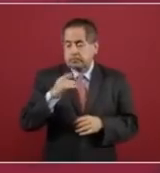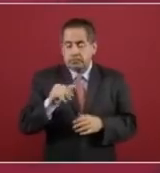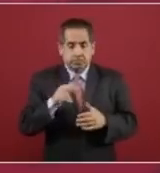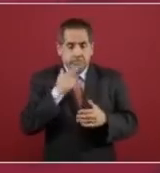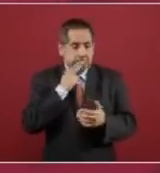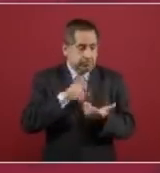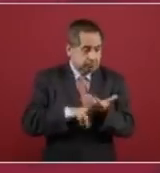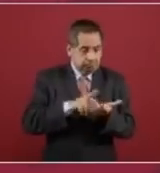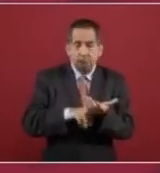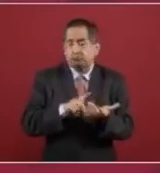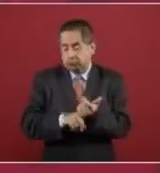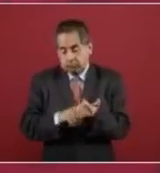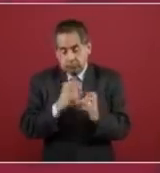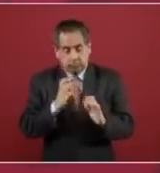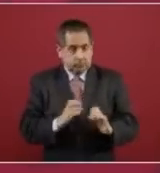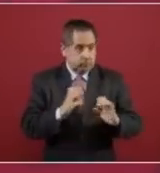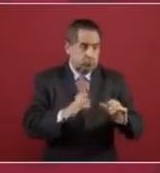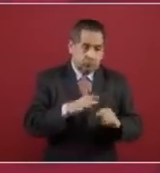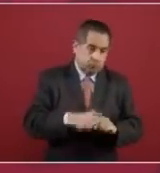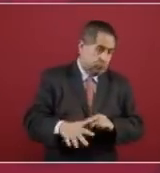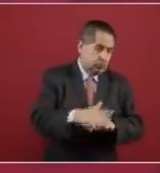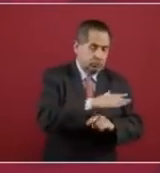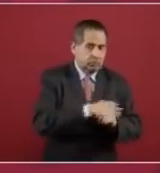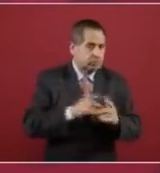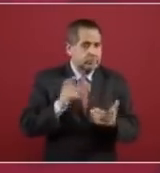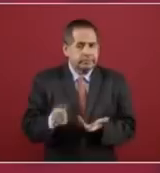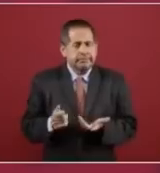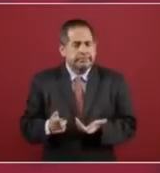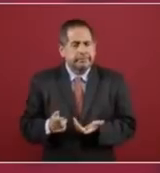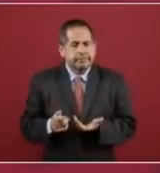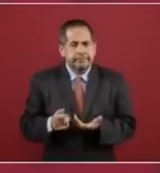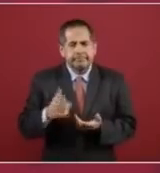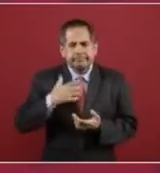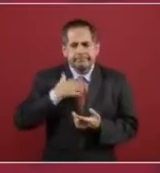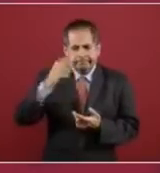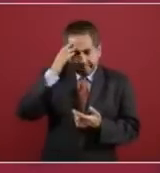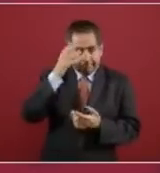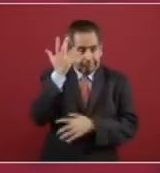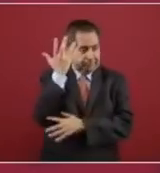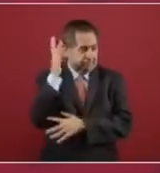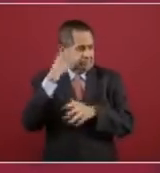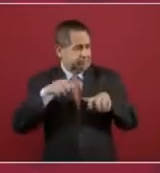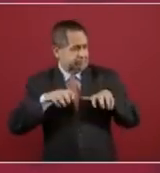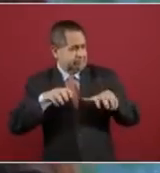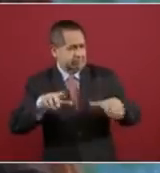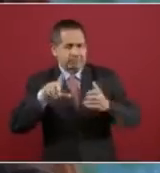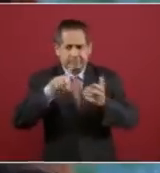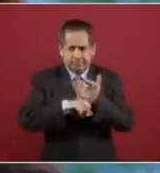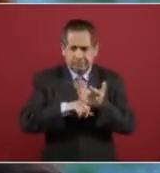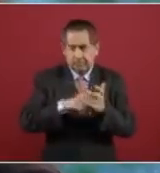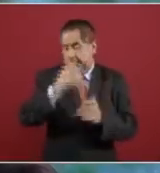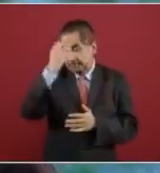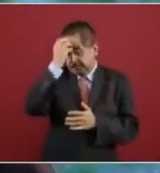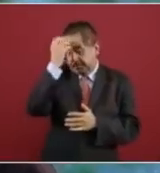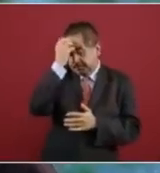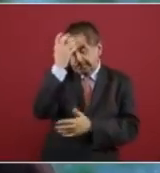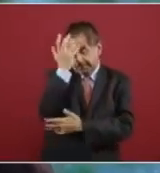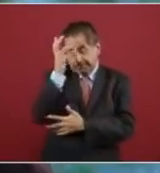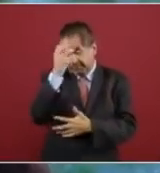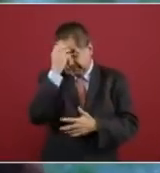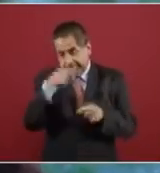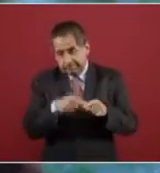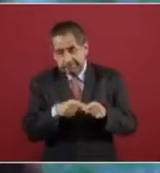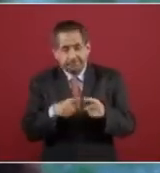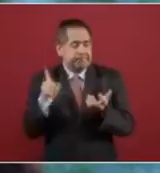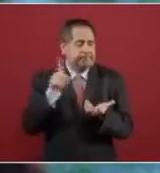de valor ambiental que así está reconocida, es un bosque urbano, el Bosque de Chapultepec. Entonces, tiene una